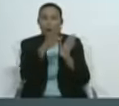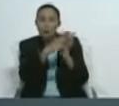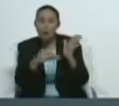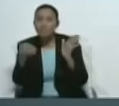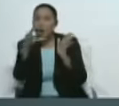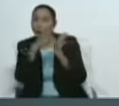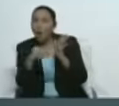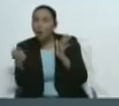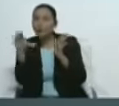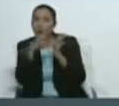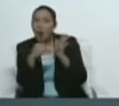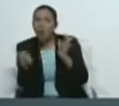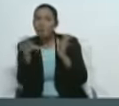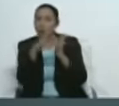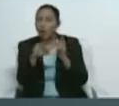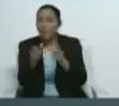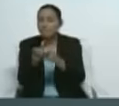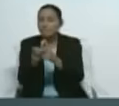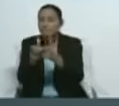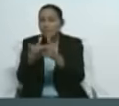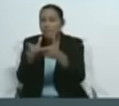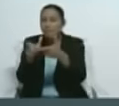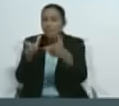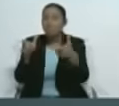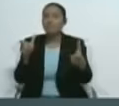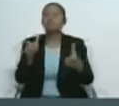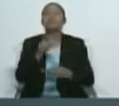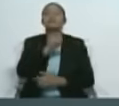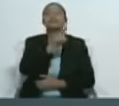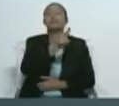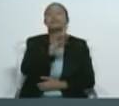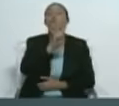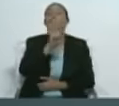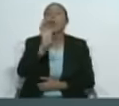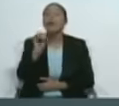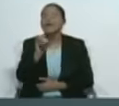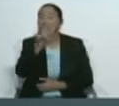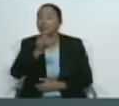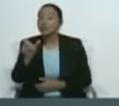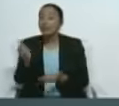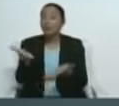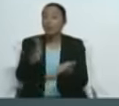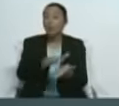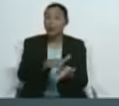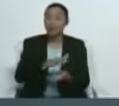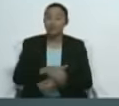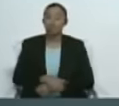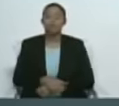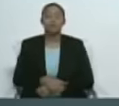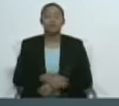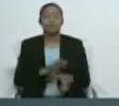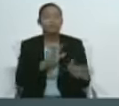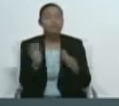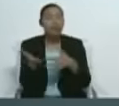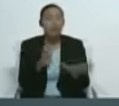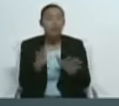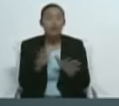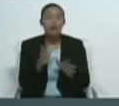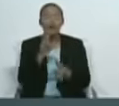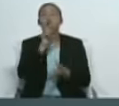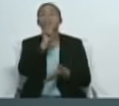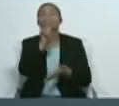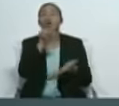brutal más de 140 fallecidos y aproximadamente 2000